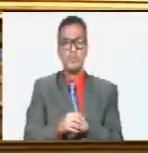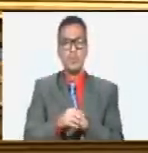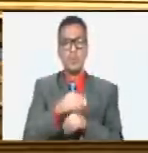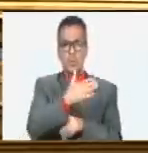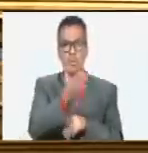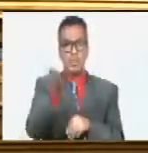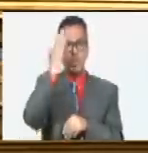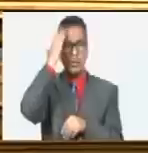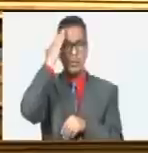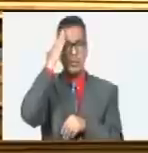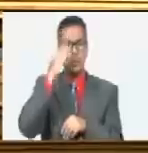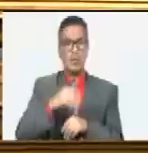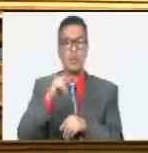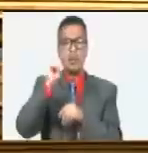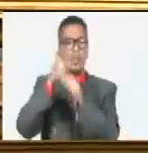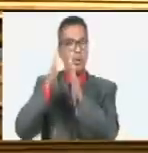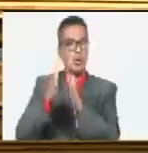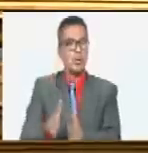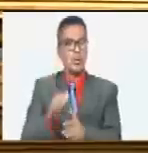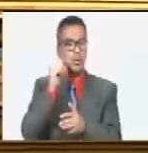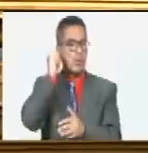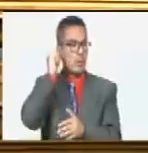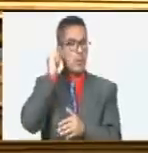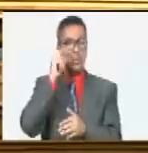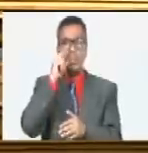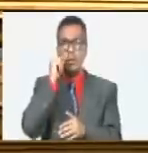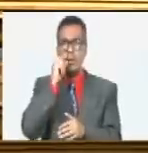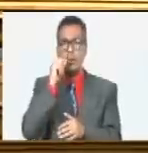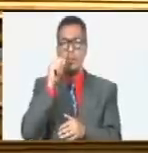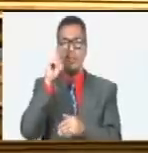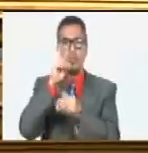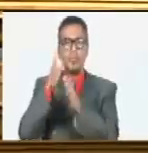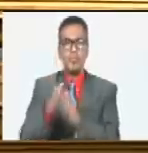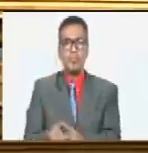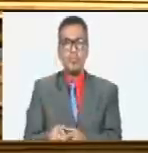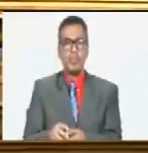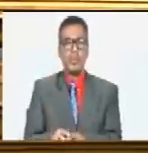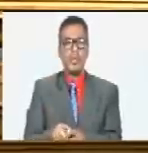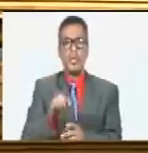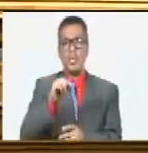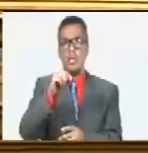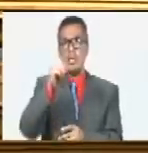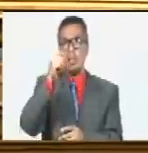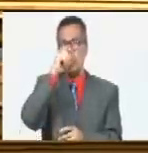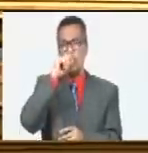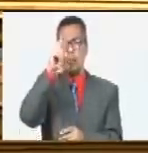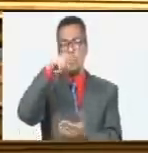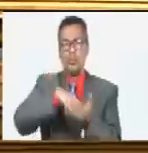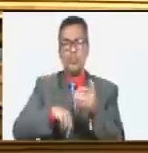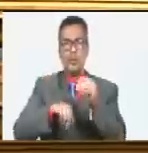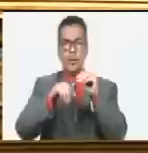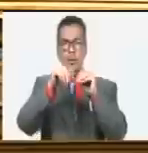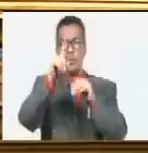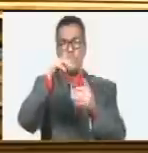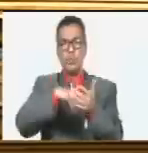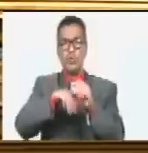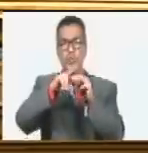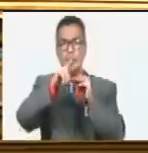saben cuántos venezolanos y venezolanas en el año 2000, 2001, 2002,